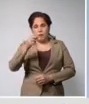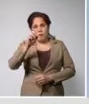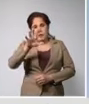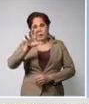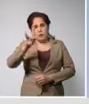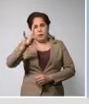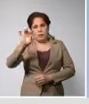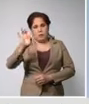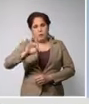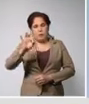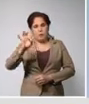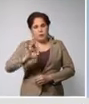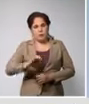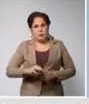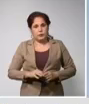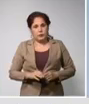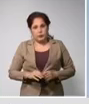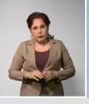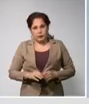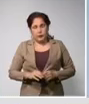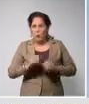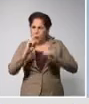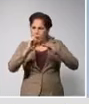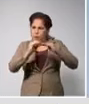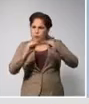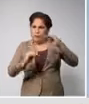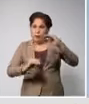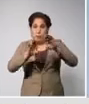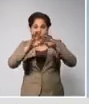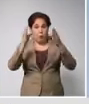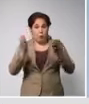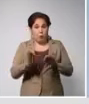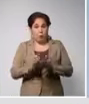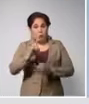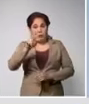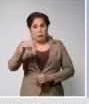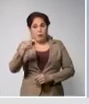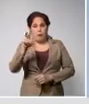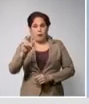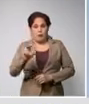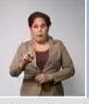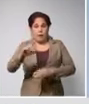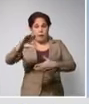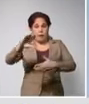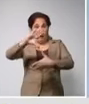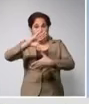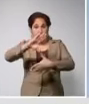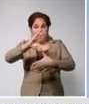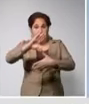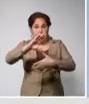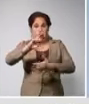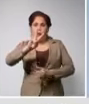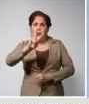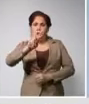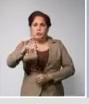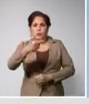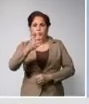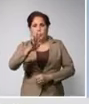0,59%, inferior a la del mundo, 2,20%, y a la de las Américas, de